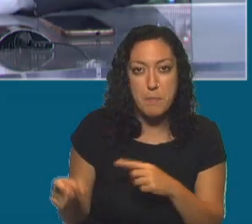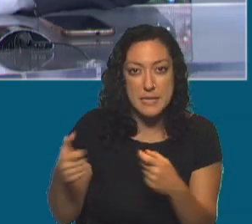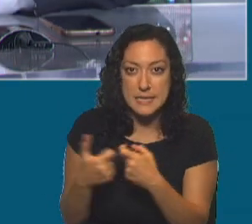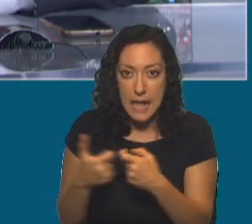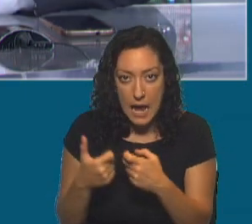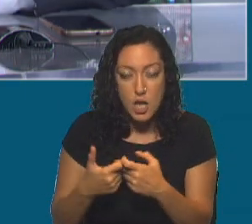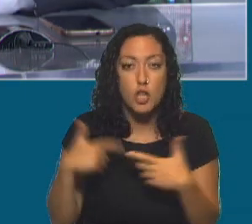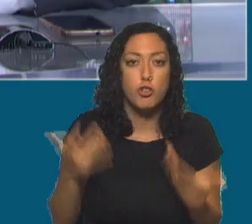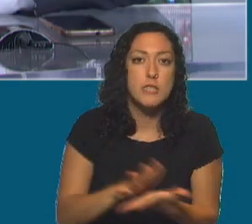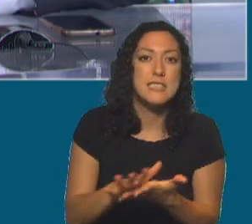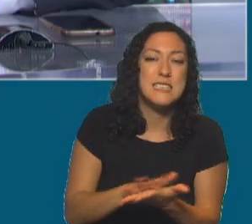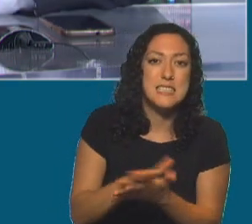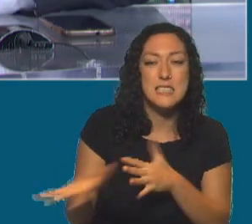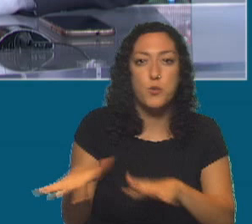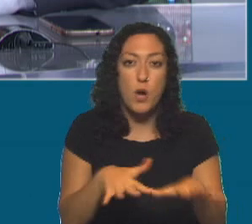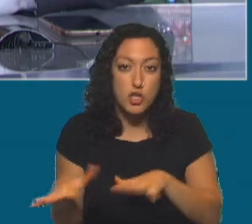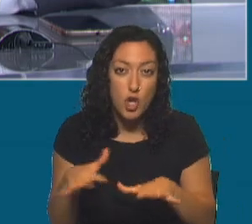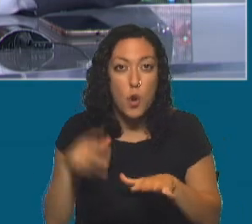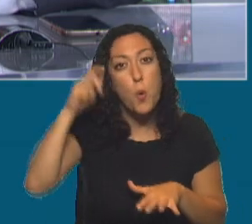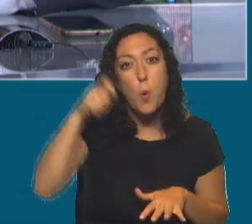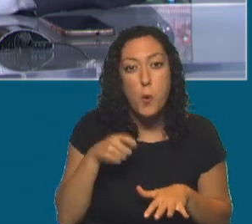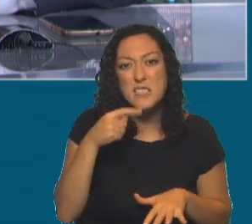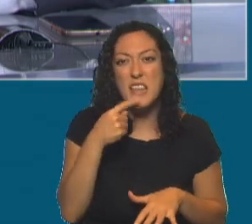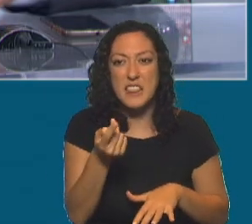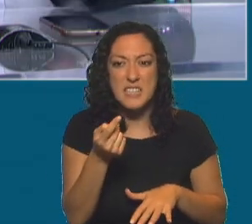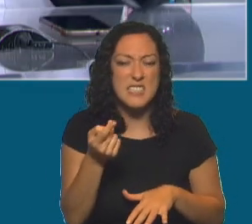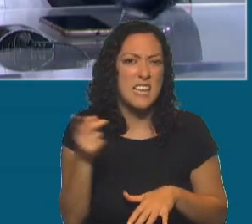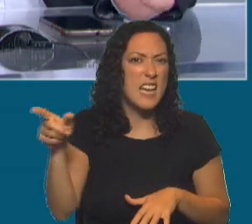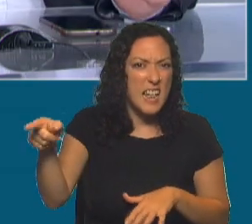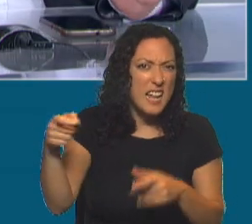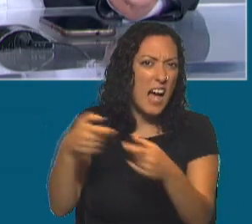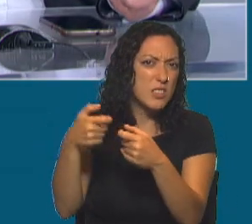resolver la situación, el juez Ariel dijo, sacó a Blaquier de cualquier imputación.